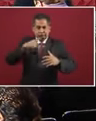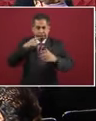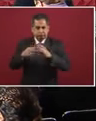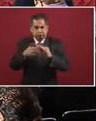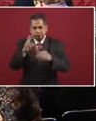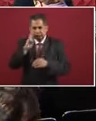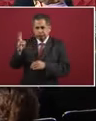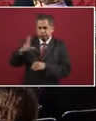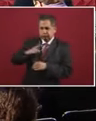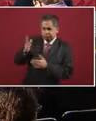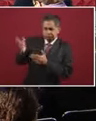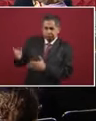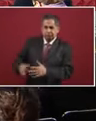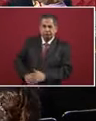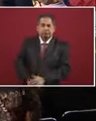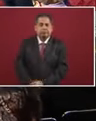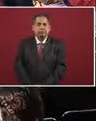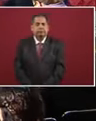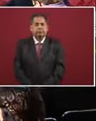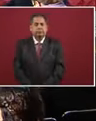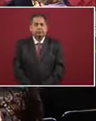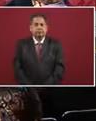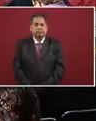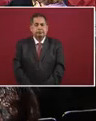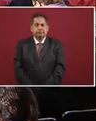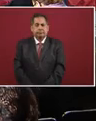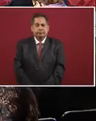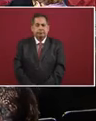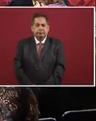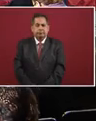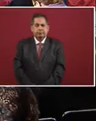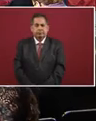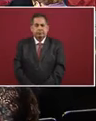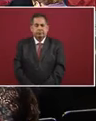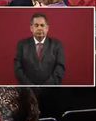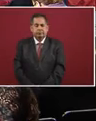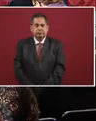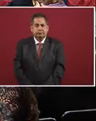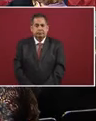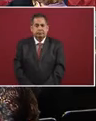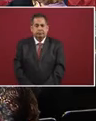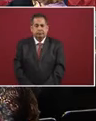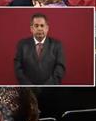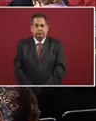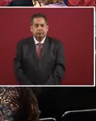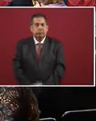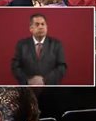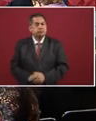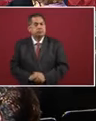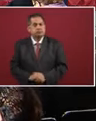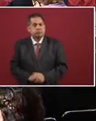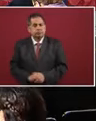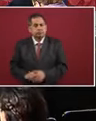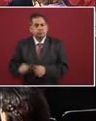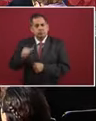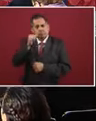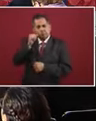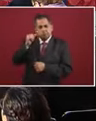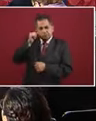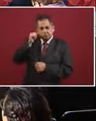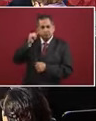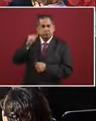A ver si tienen algo ahí. Ayer hice un ejercicio, nada más para medirle el agua